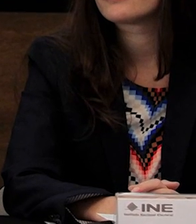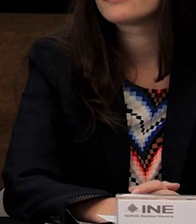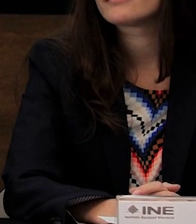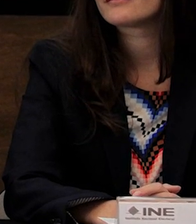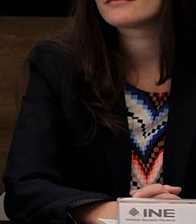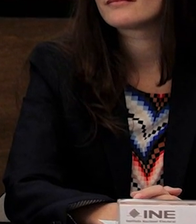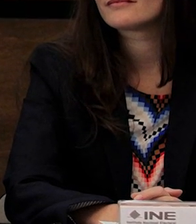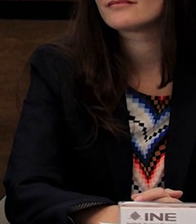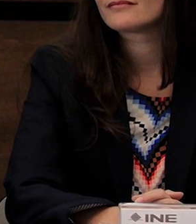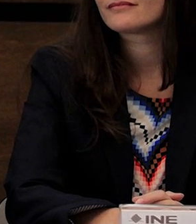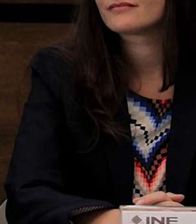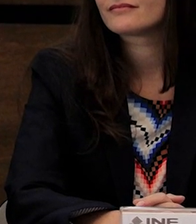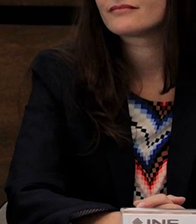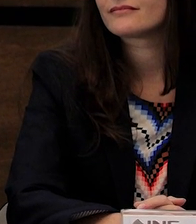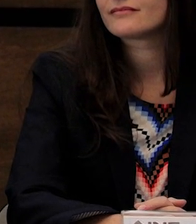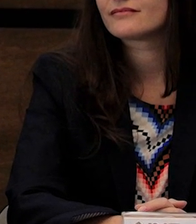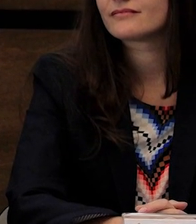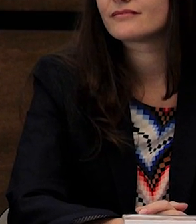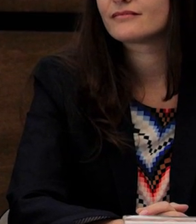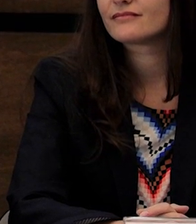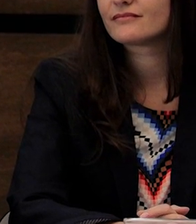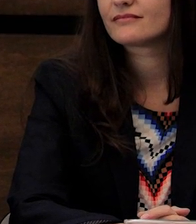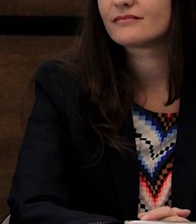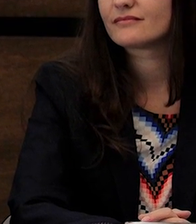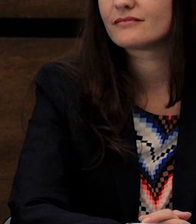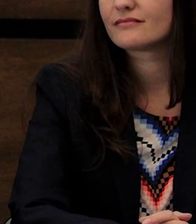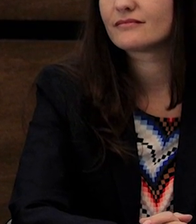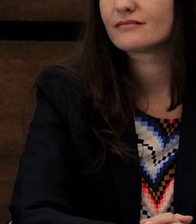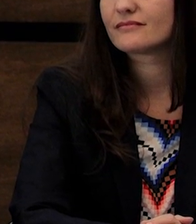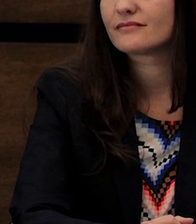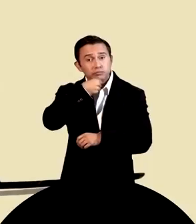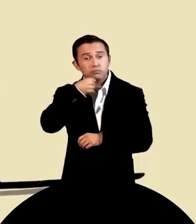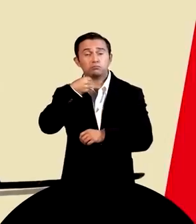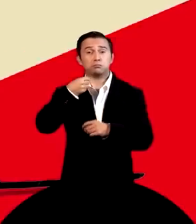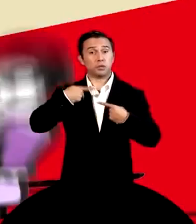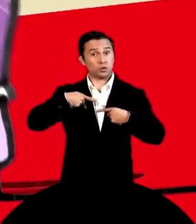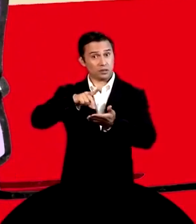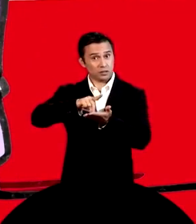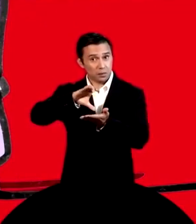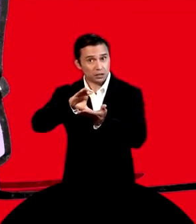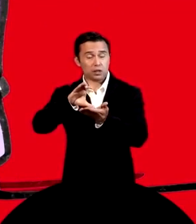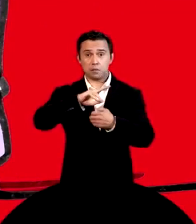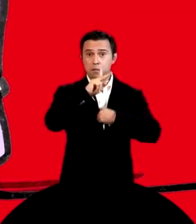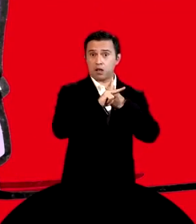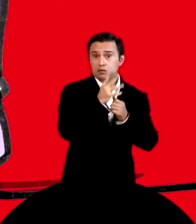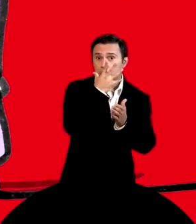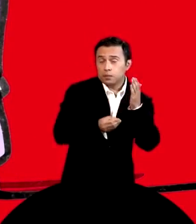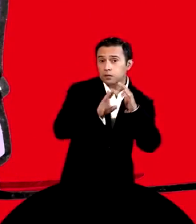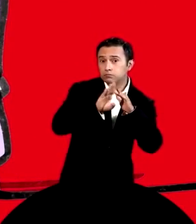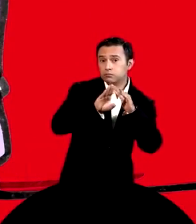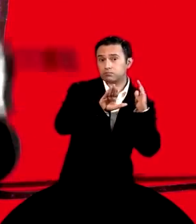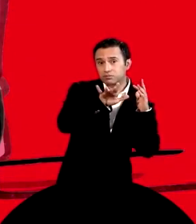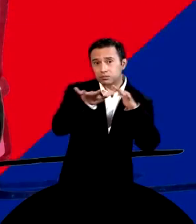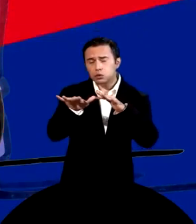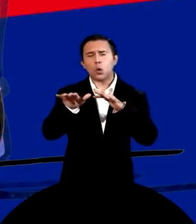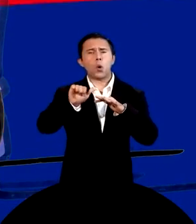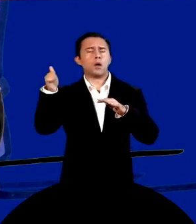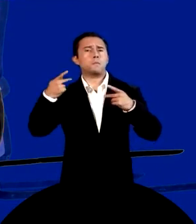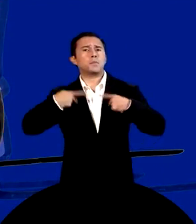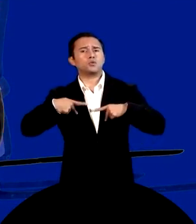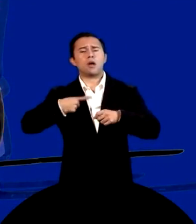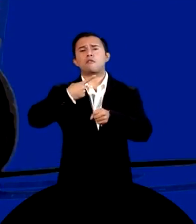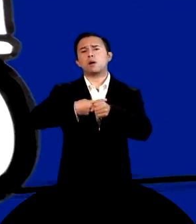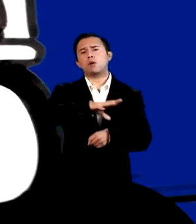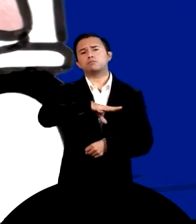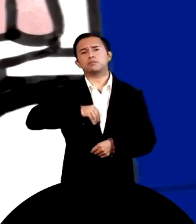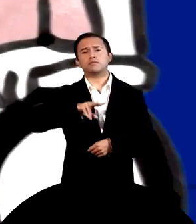reconocimiento al trabajo de quienes participan en la decimosegunda edición de rostros de la discriminación pero también a la tarea de los medios de